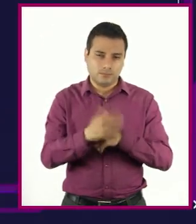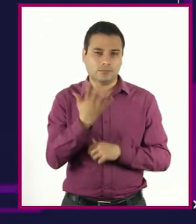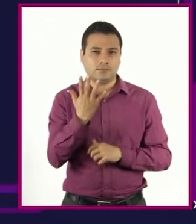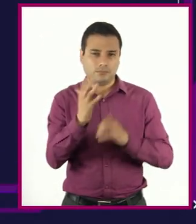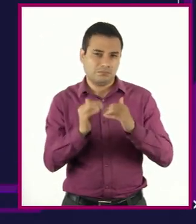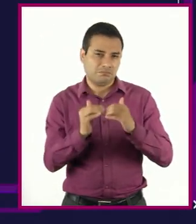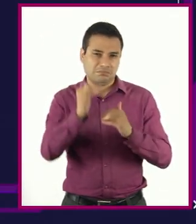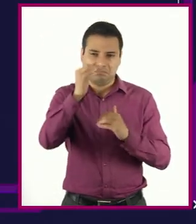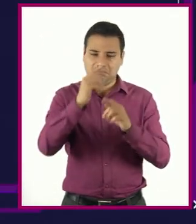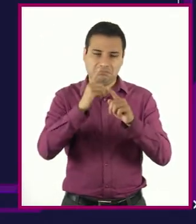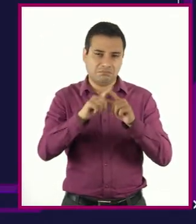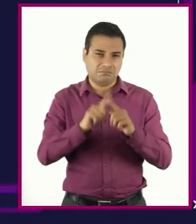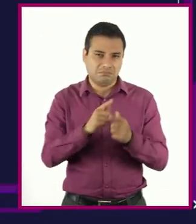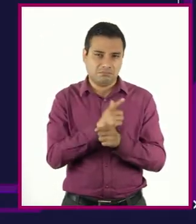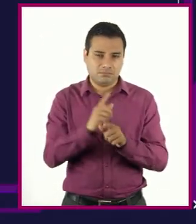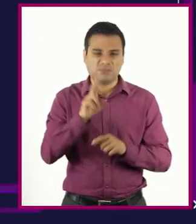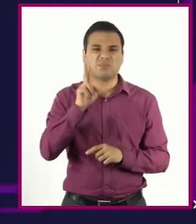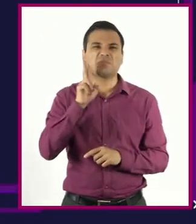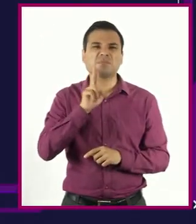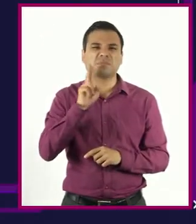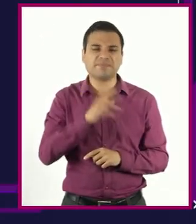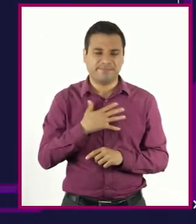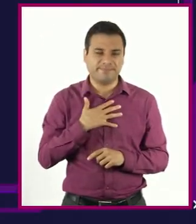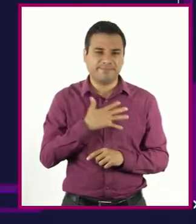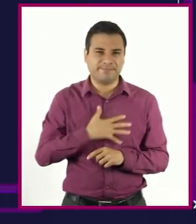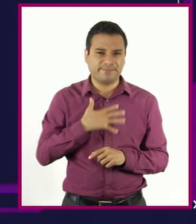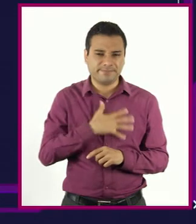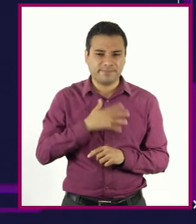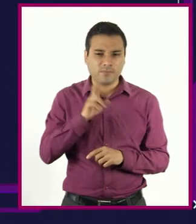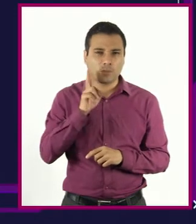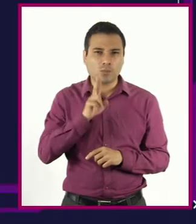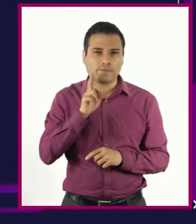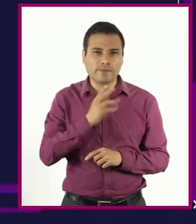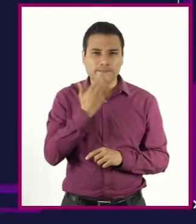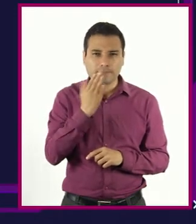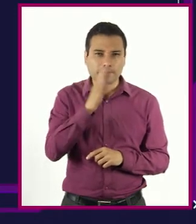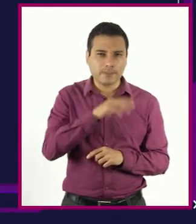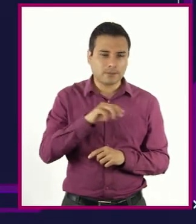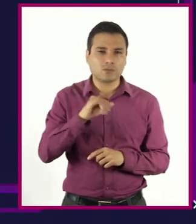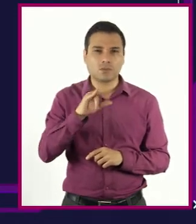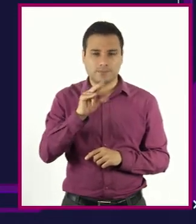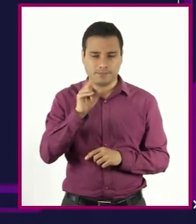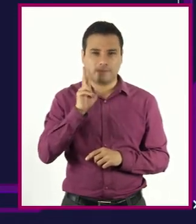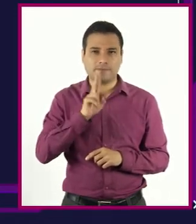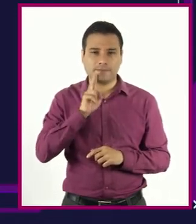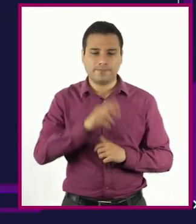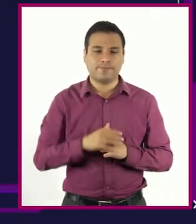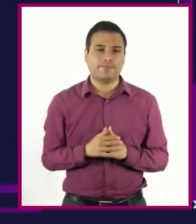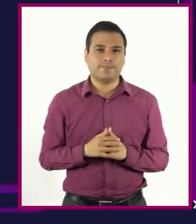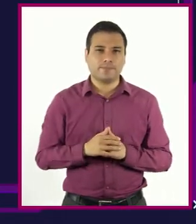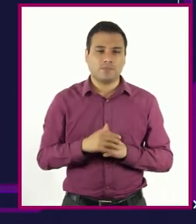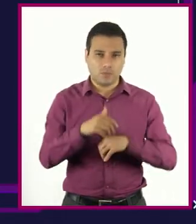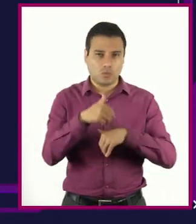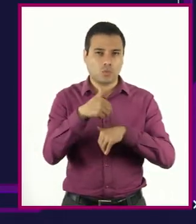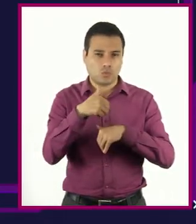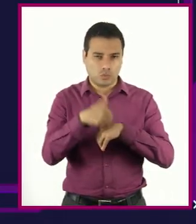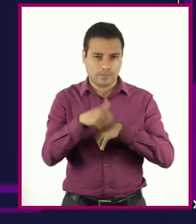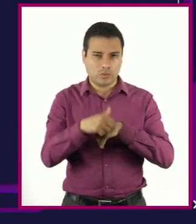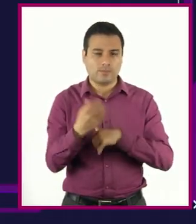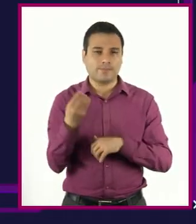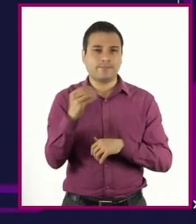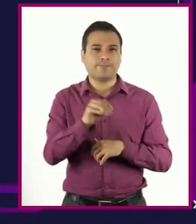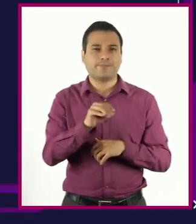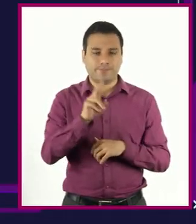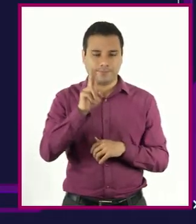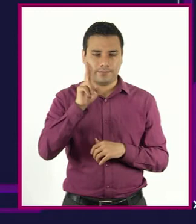5. Para verificar la comparación, se proponen valores dentro del conjunto solución y